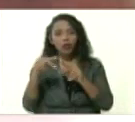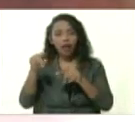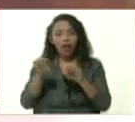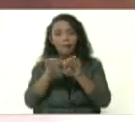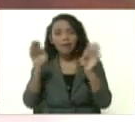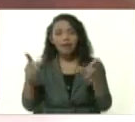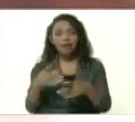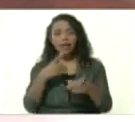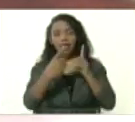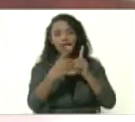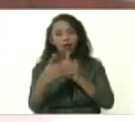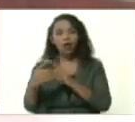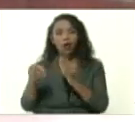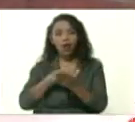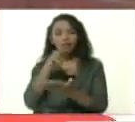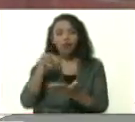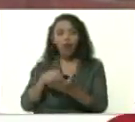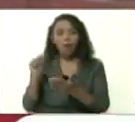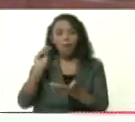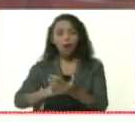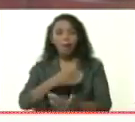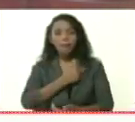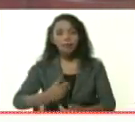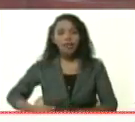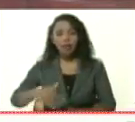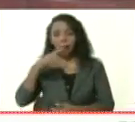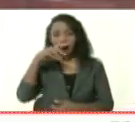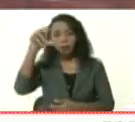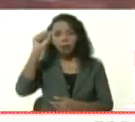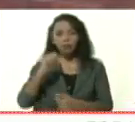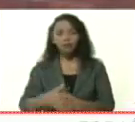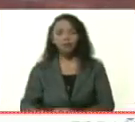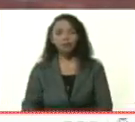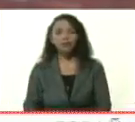Mesa de Diálogo Nacional, hoy presidida por el presidente de la República Bolivariana de Venezuela, Nicolás Maduro.